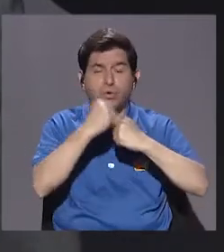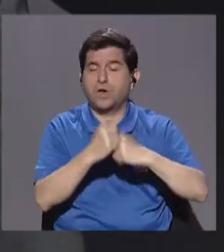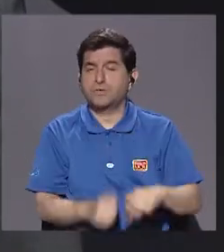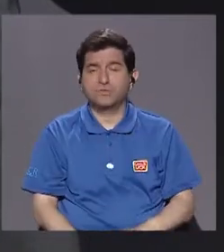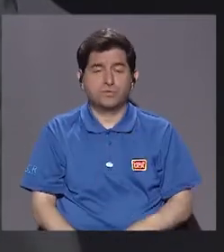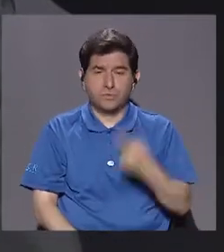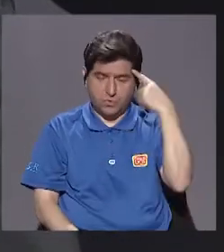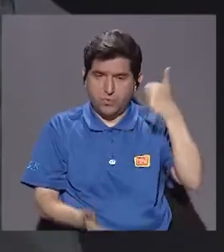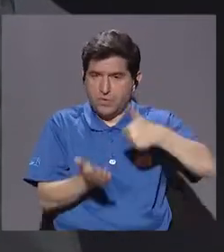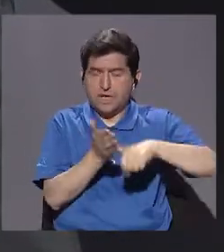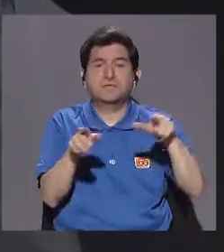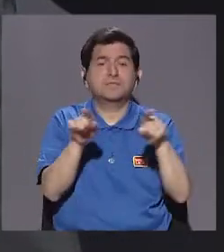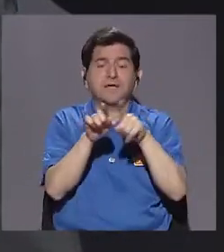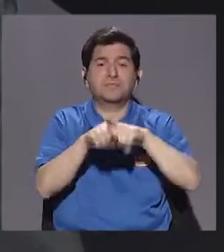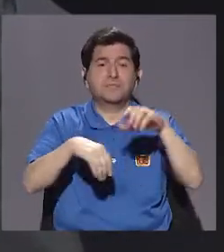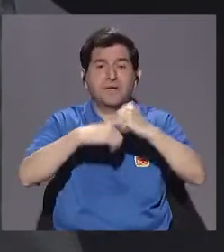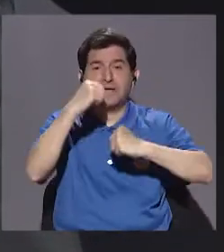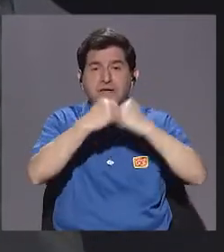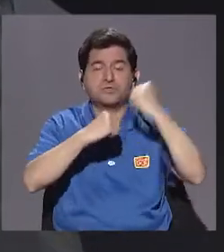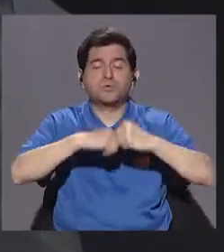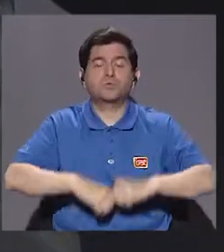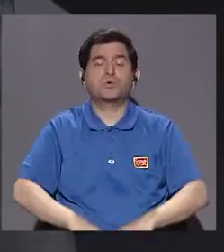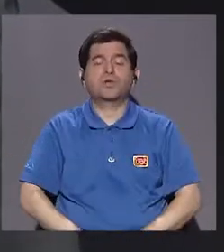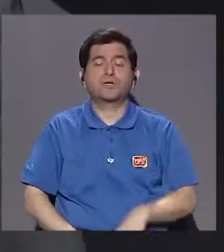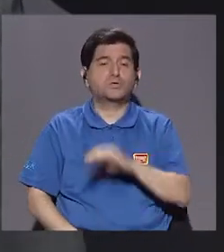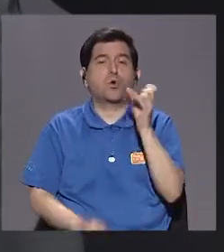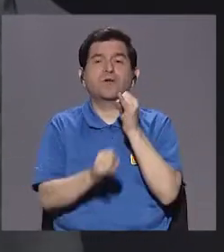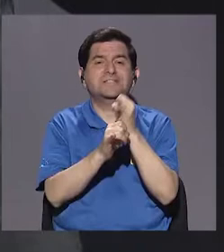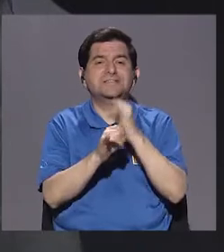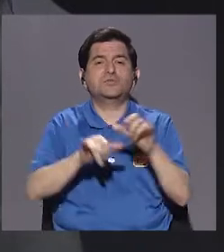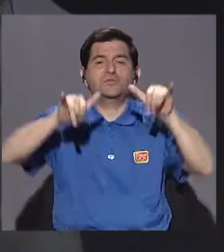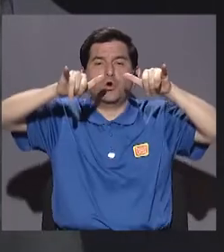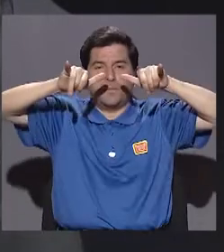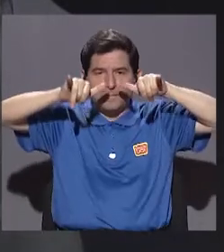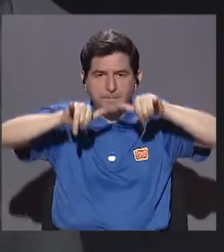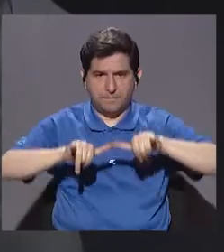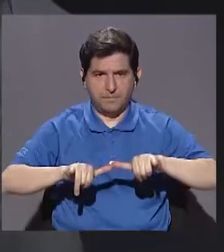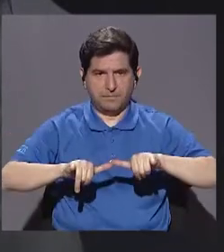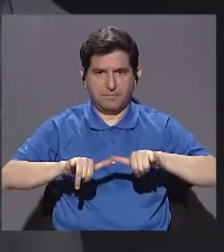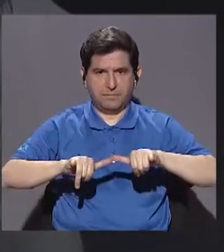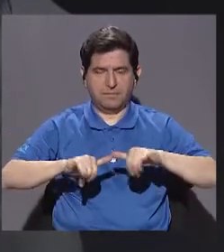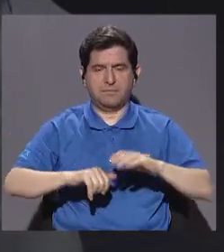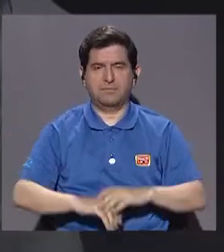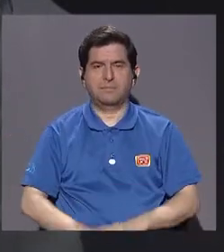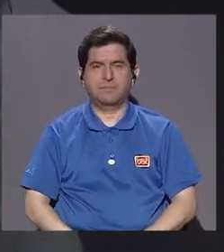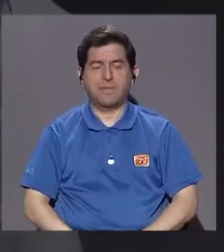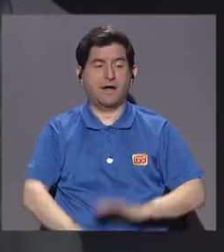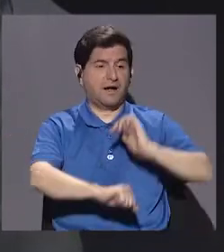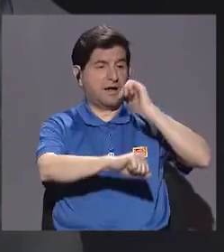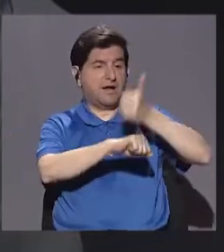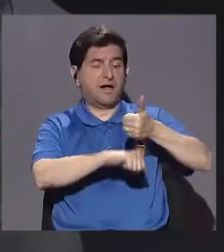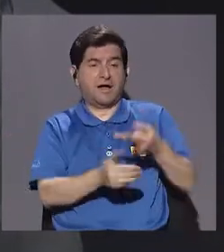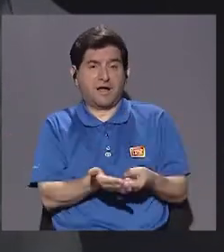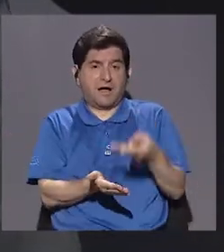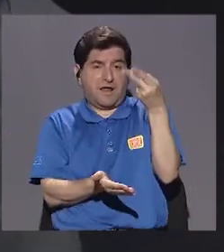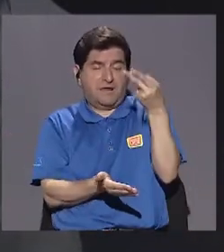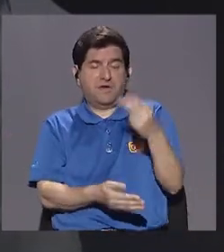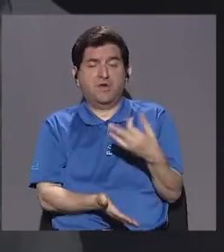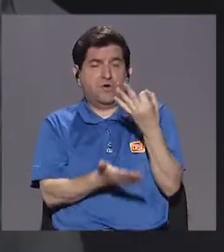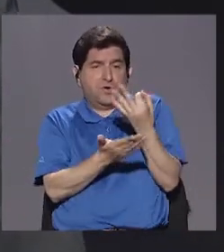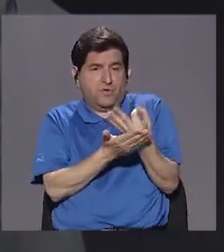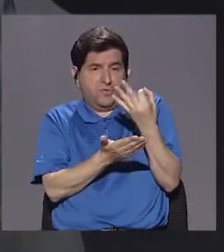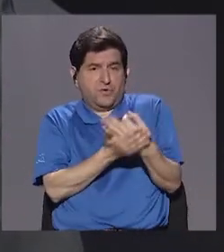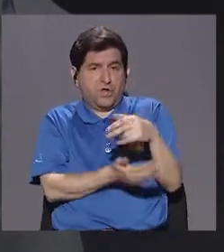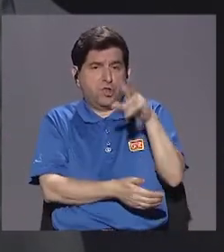sino también estructuras permanentes titución es permanentes y entonces se establece que este monto tiene que financiar